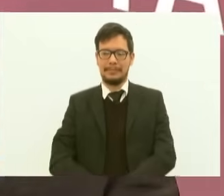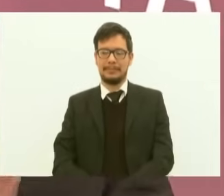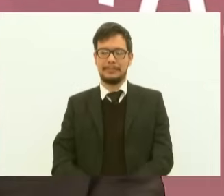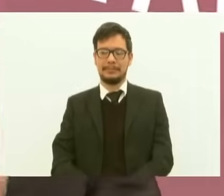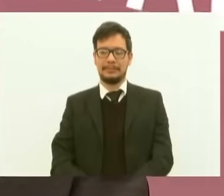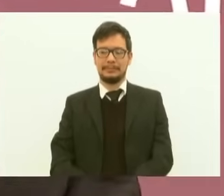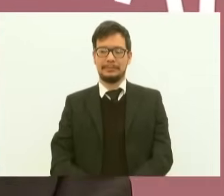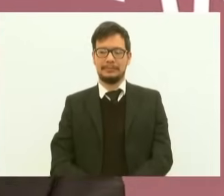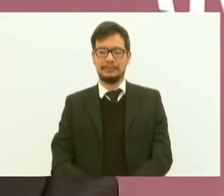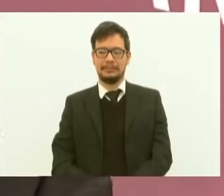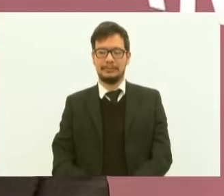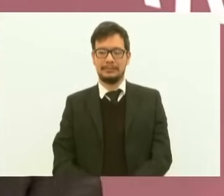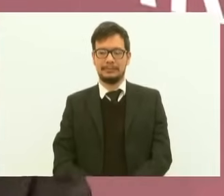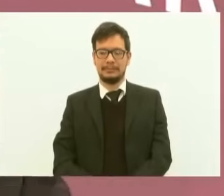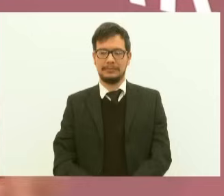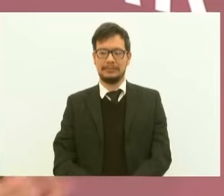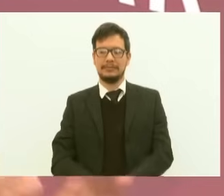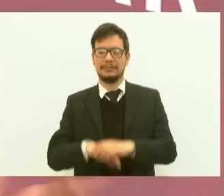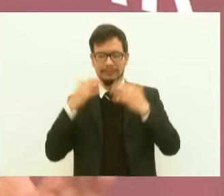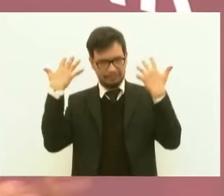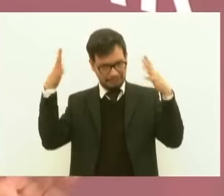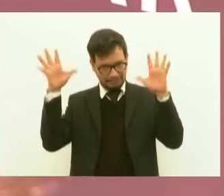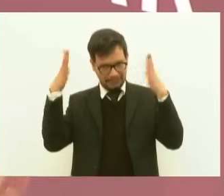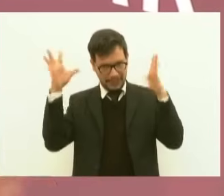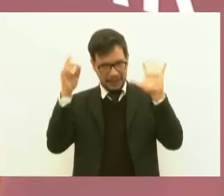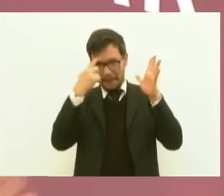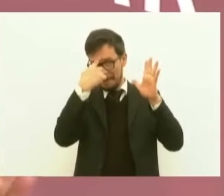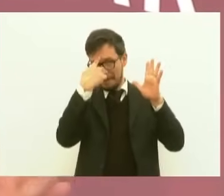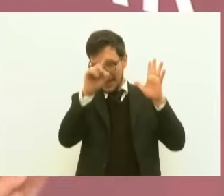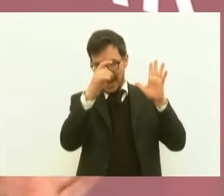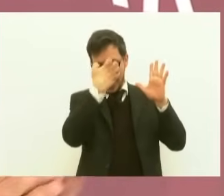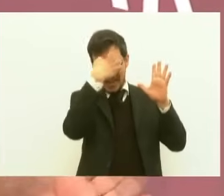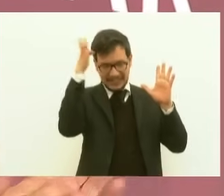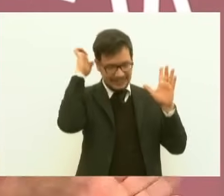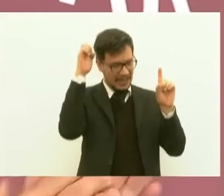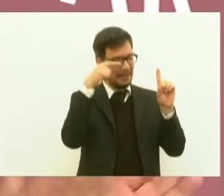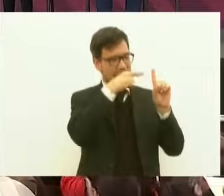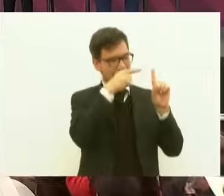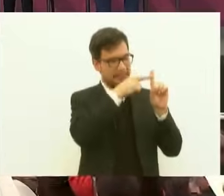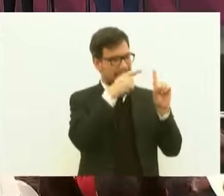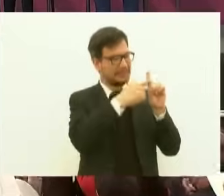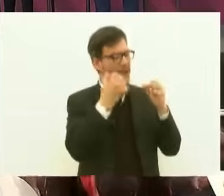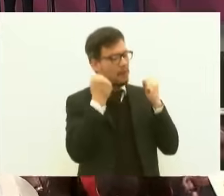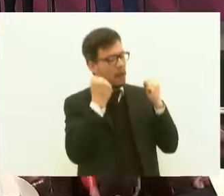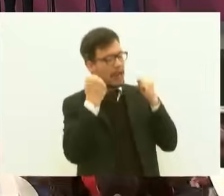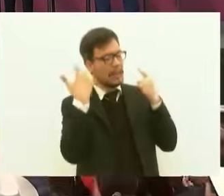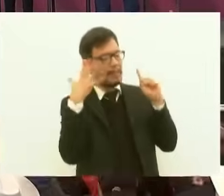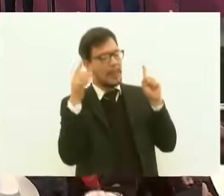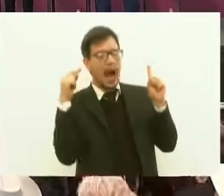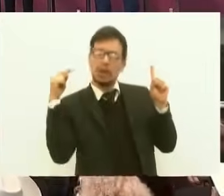¿Le van a aplaudir a Esteban, sí o no? A ver, un aplauso fuerte.